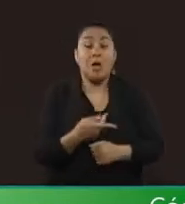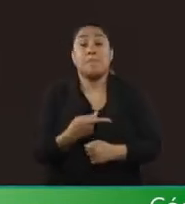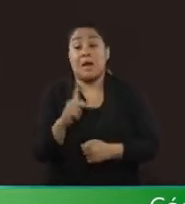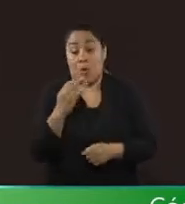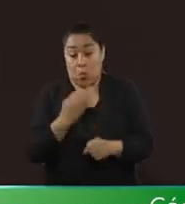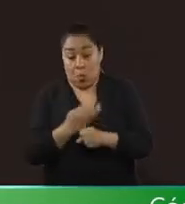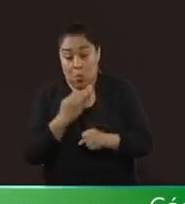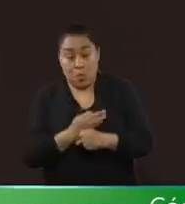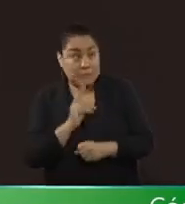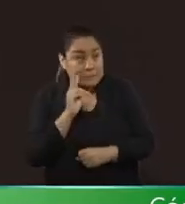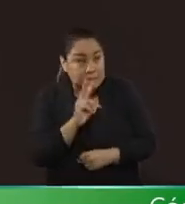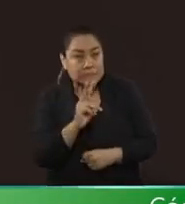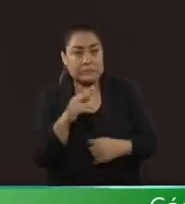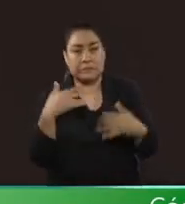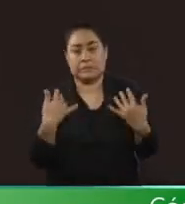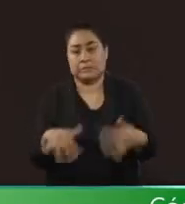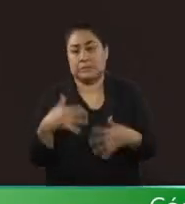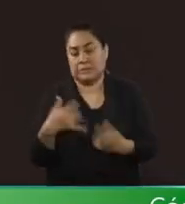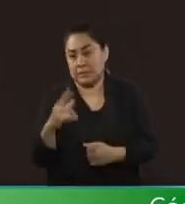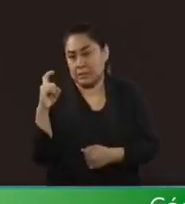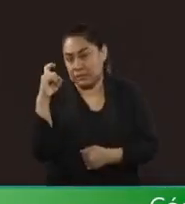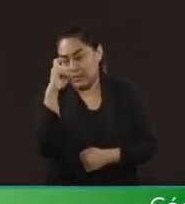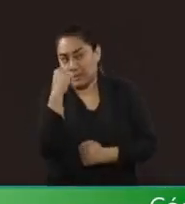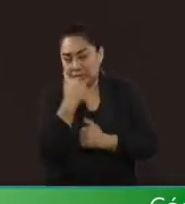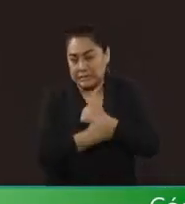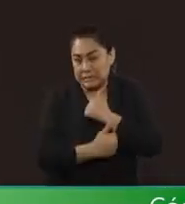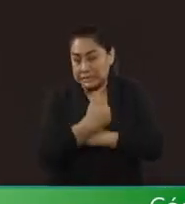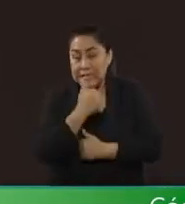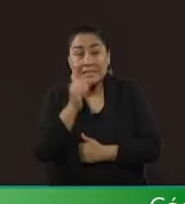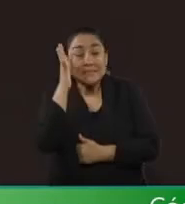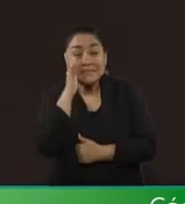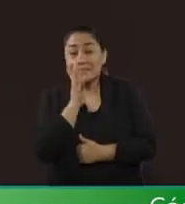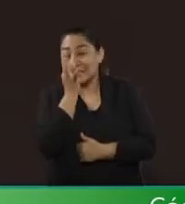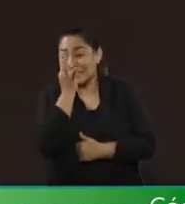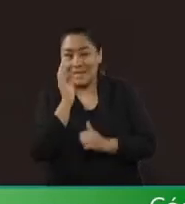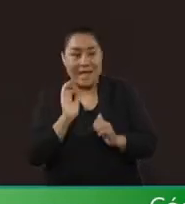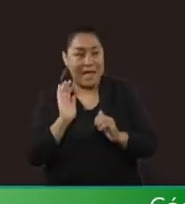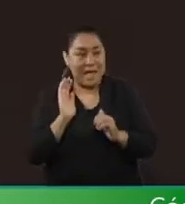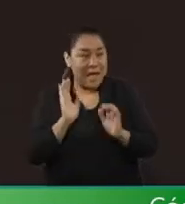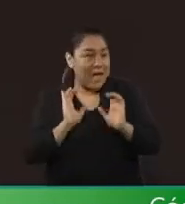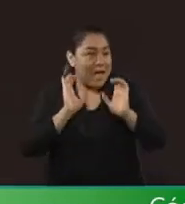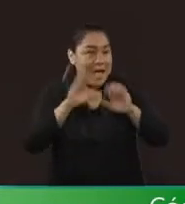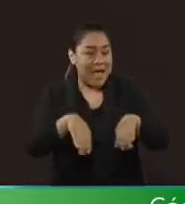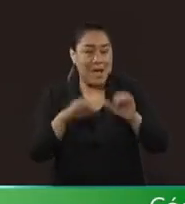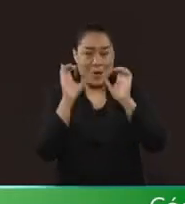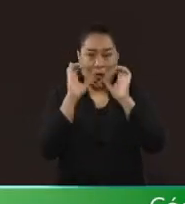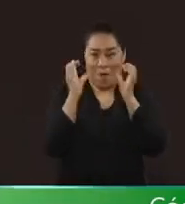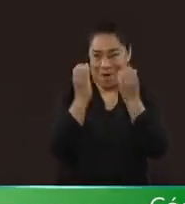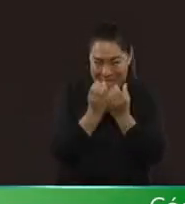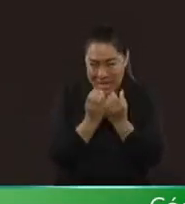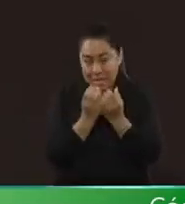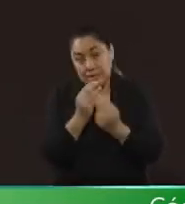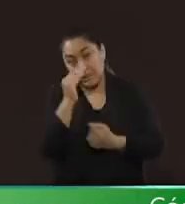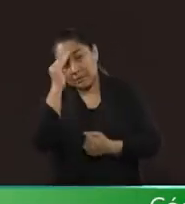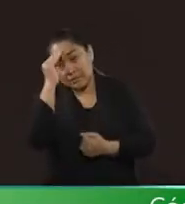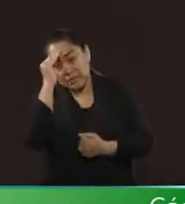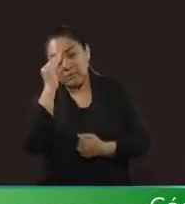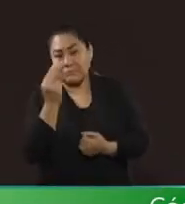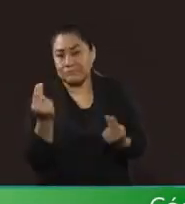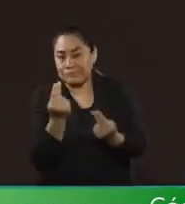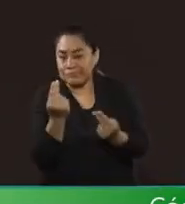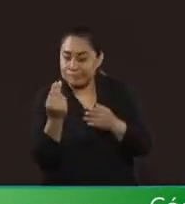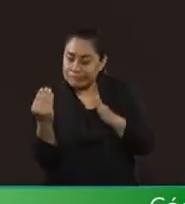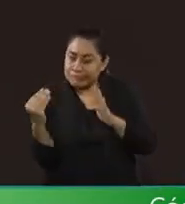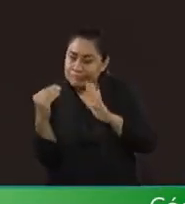reto sumamente difícil. Al apenas llegar al Congreso y tener que tratar de insertar un poco de